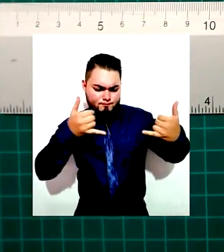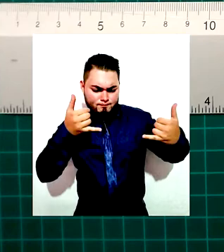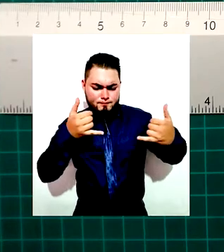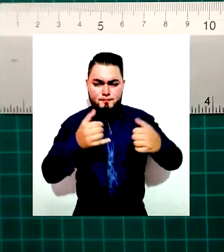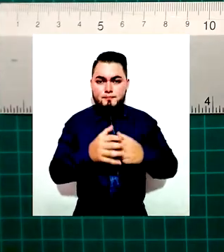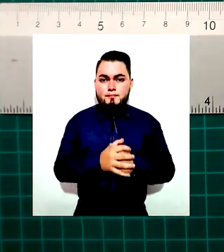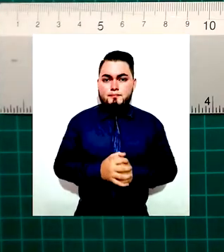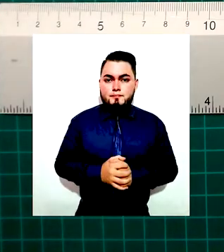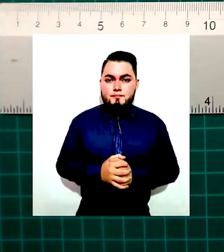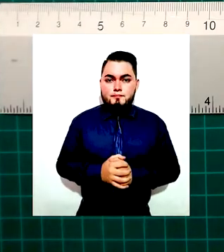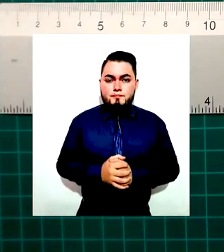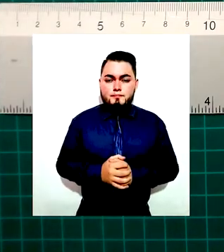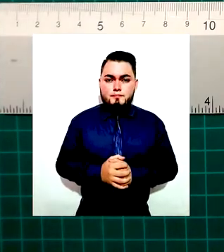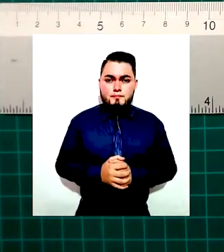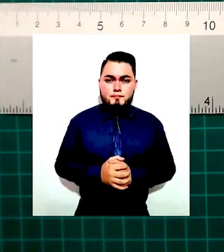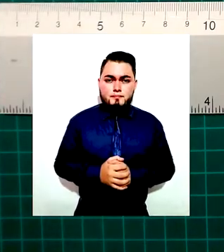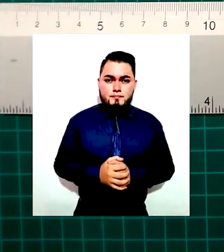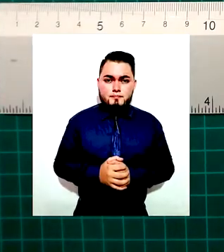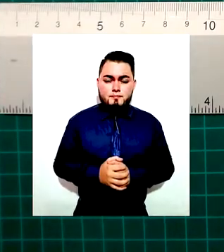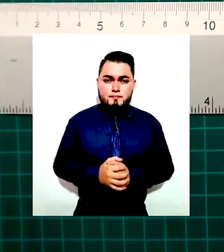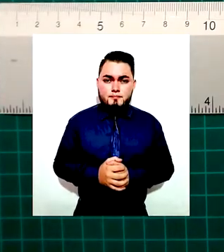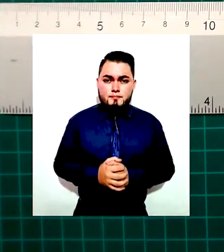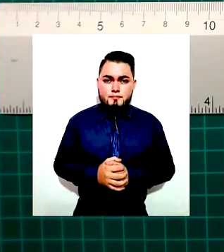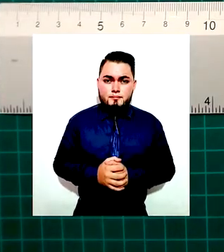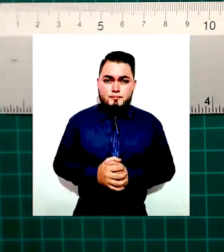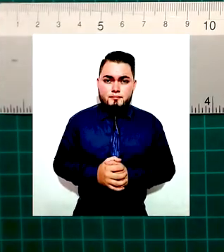lámina plástica de una de las tiras de foamy,